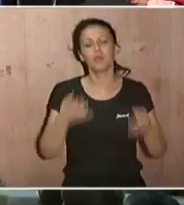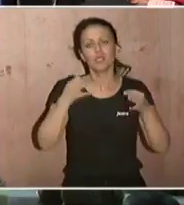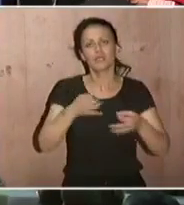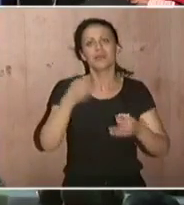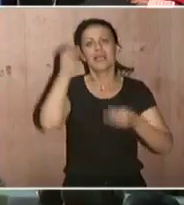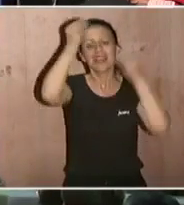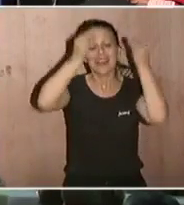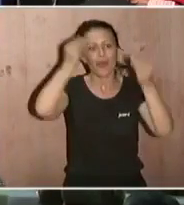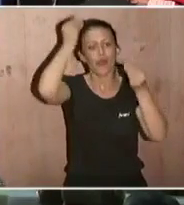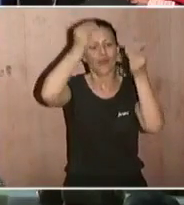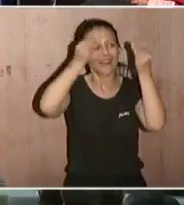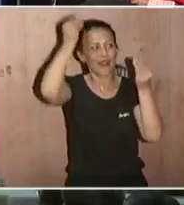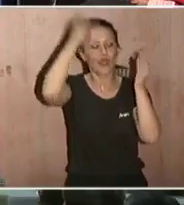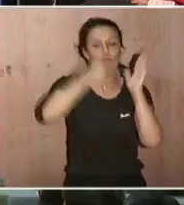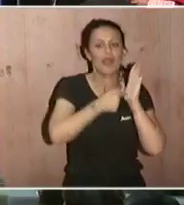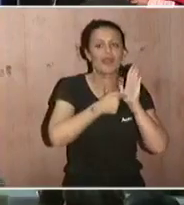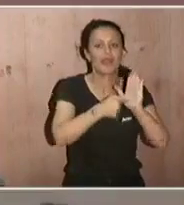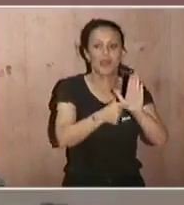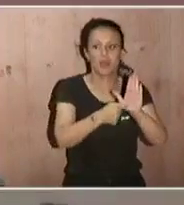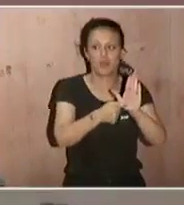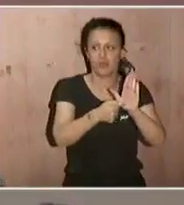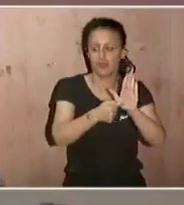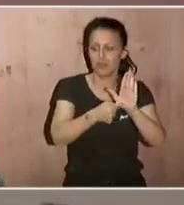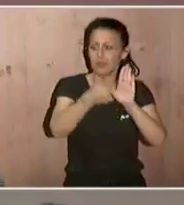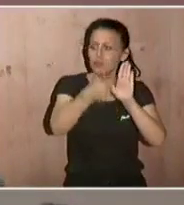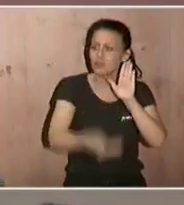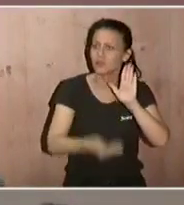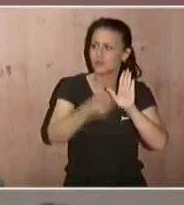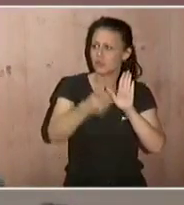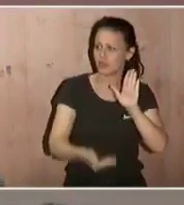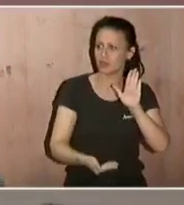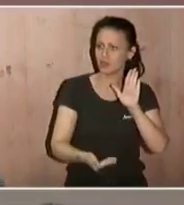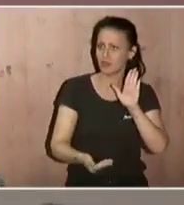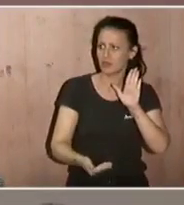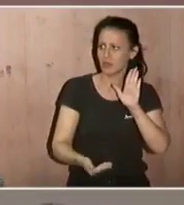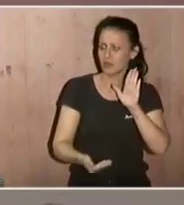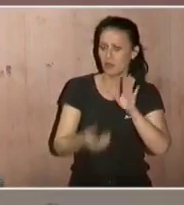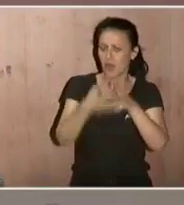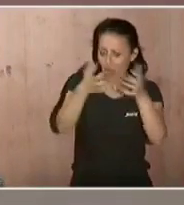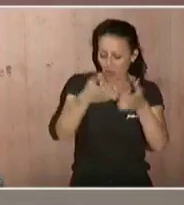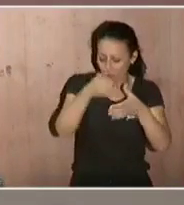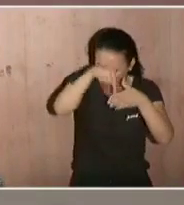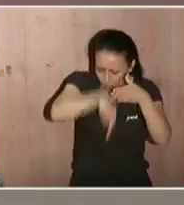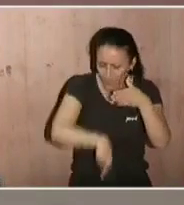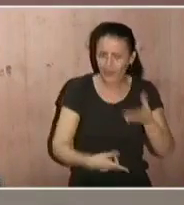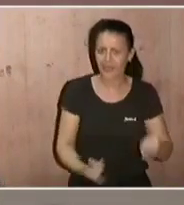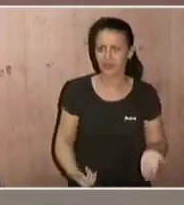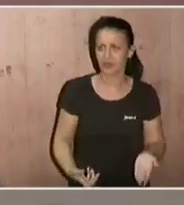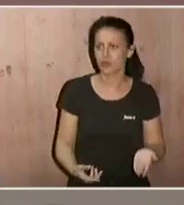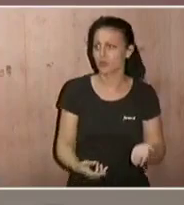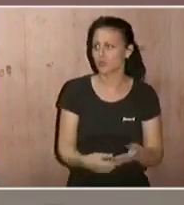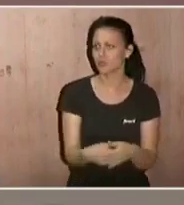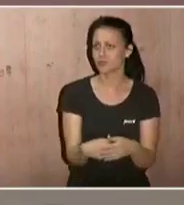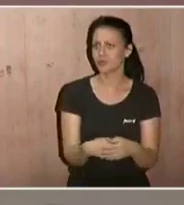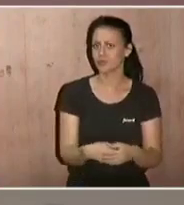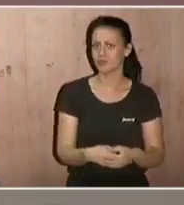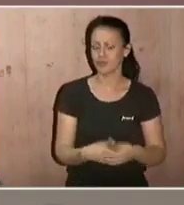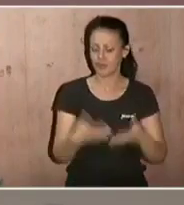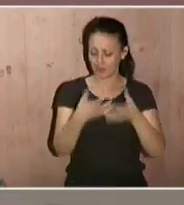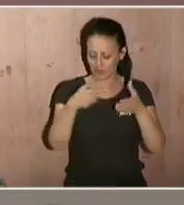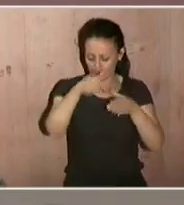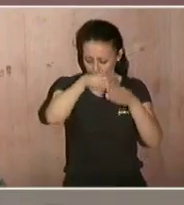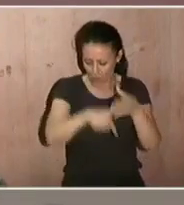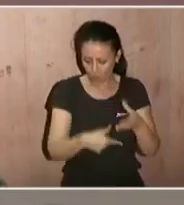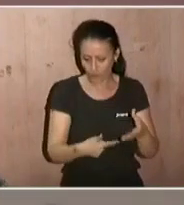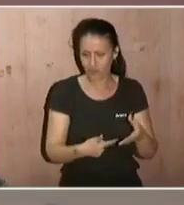contra razones. Si eres estúpido, no, eso me da igual. Lo importante son los argumentos que has empleado. Y los argumentos están ahí. No